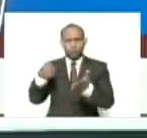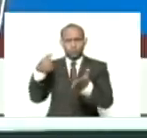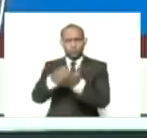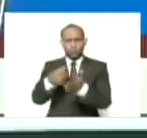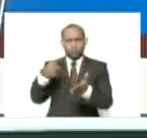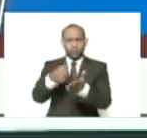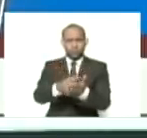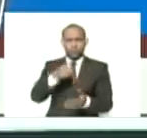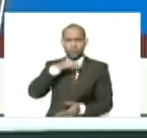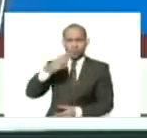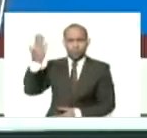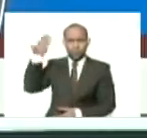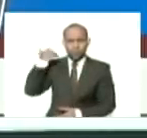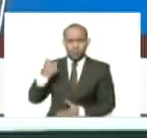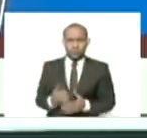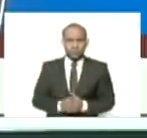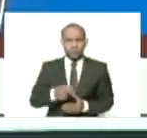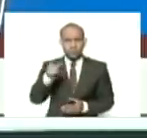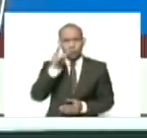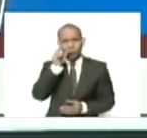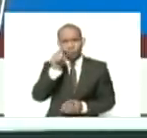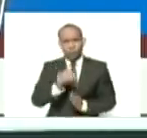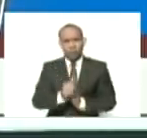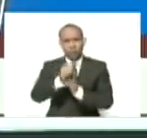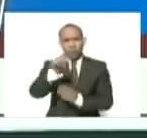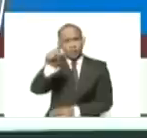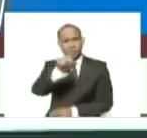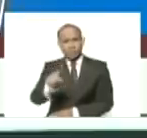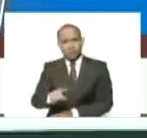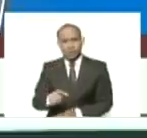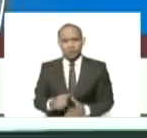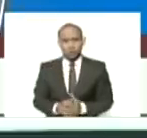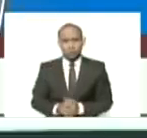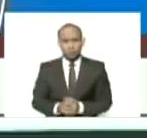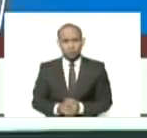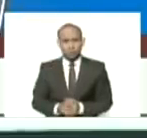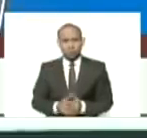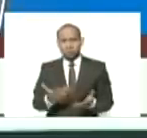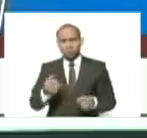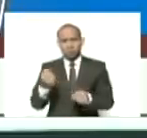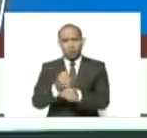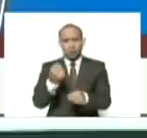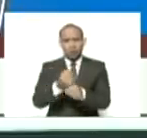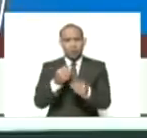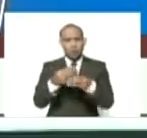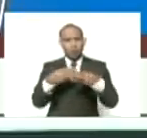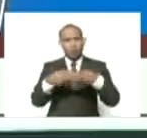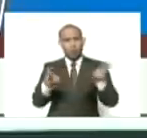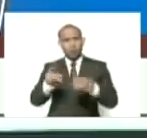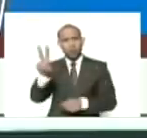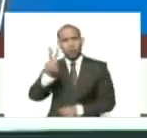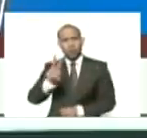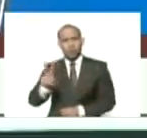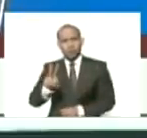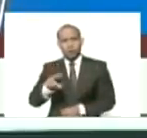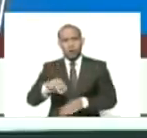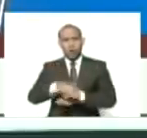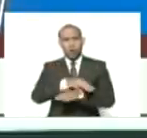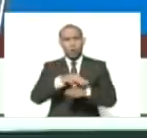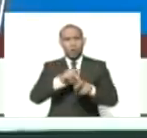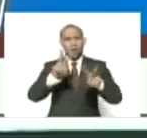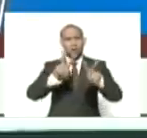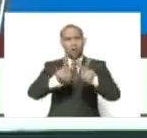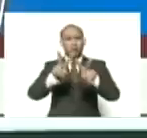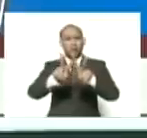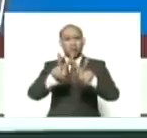puntofijismo. Él es líder sindical de los trabajadores públicos venezolanos, del Ministerio de Vivienda,